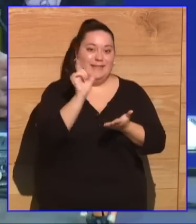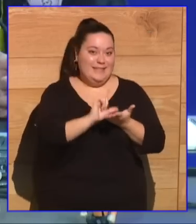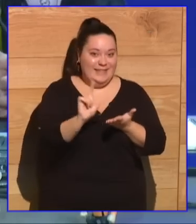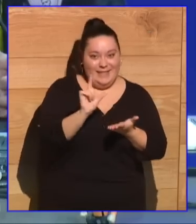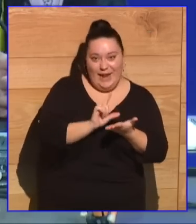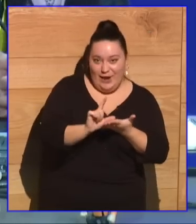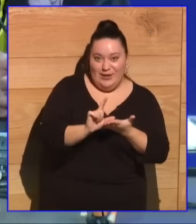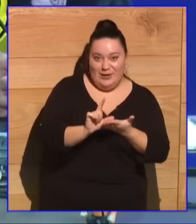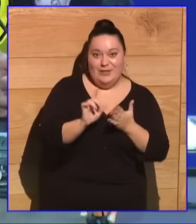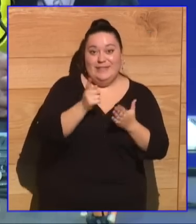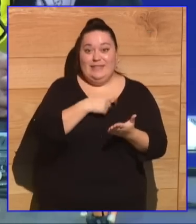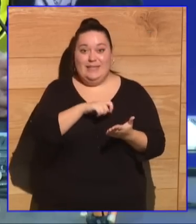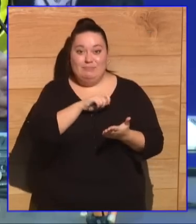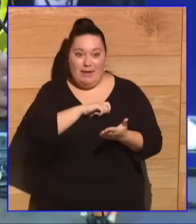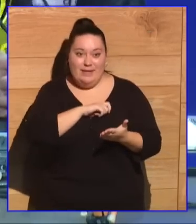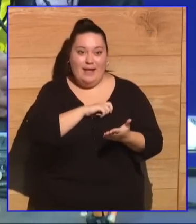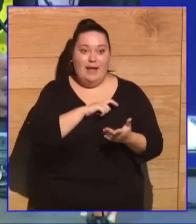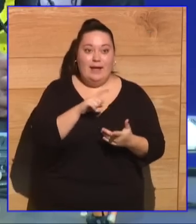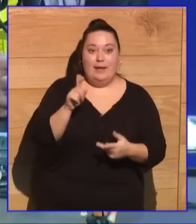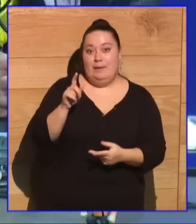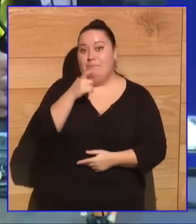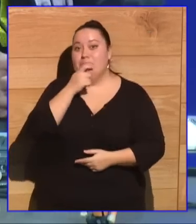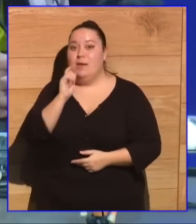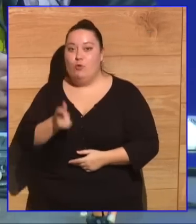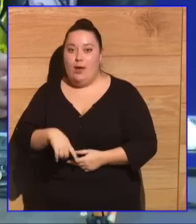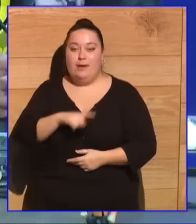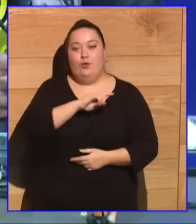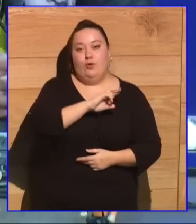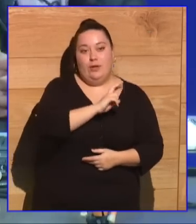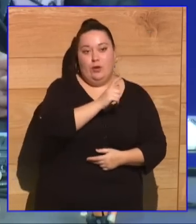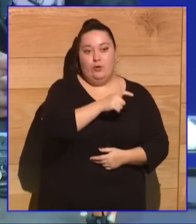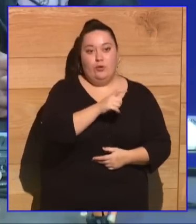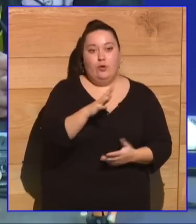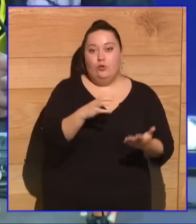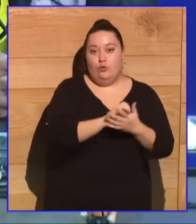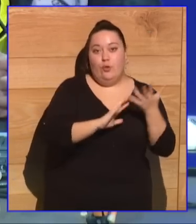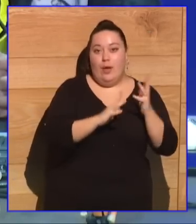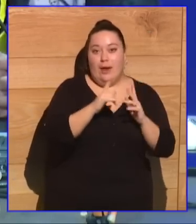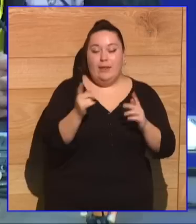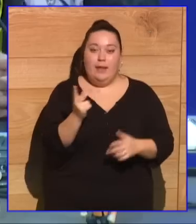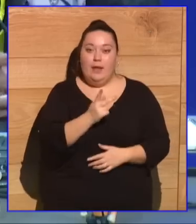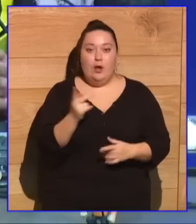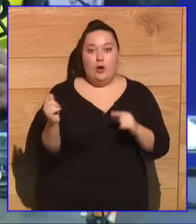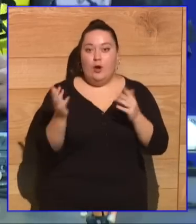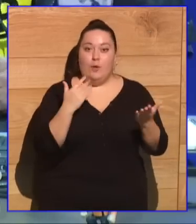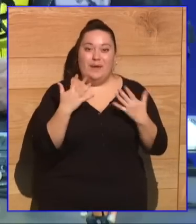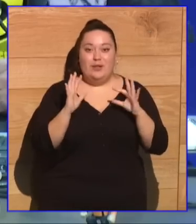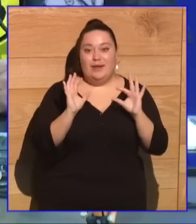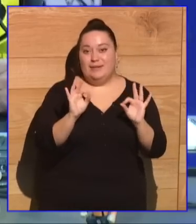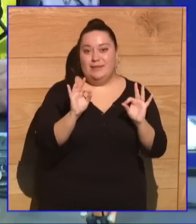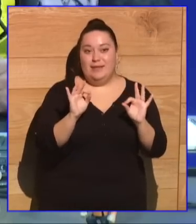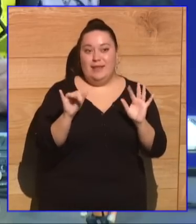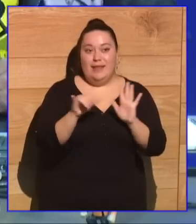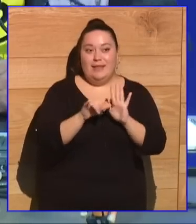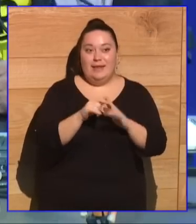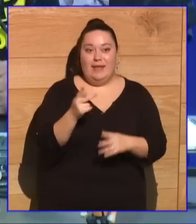literarios de España, el autor de Verbolario y nada menos que el autor de Todo Arde, acaban de tener esta conversación al lado